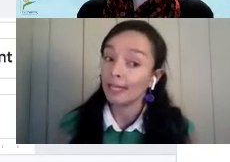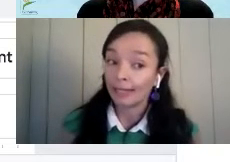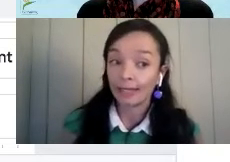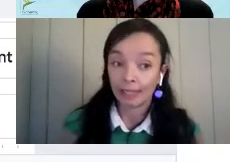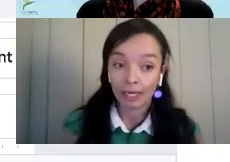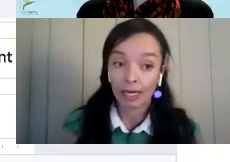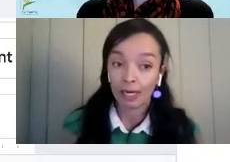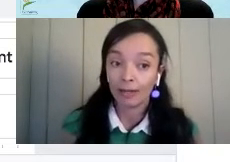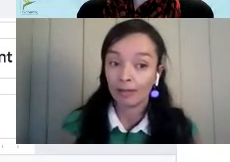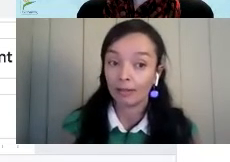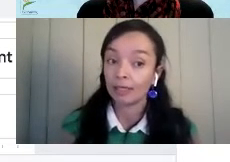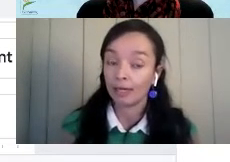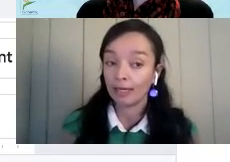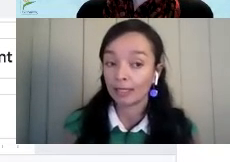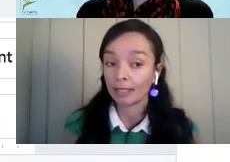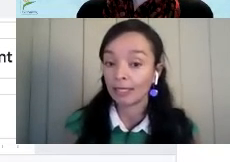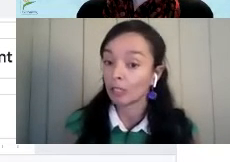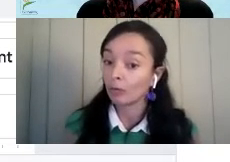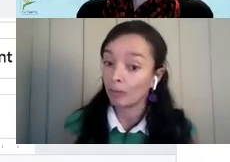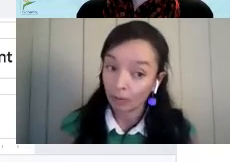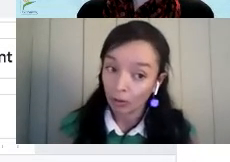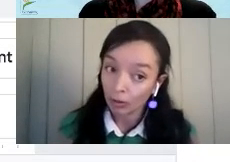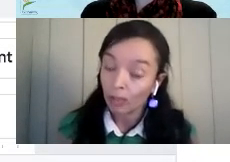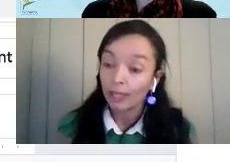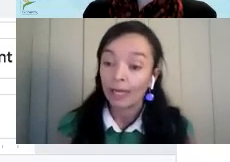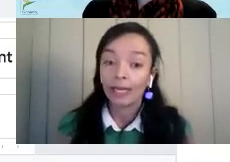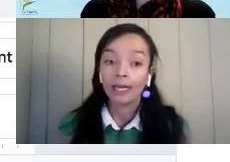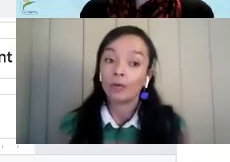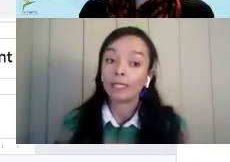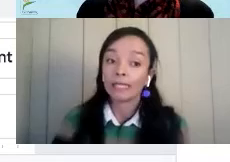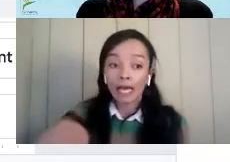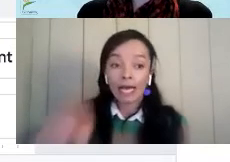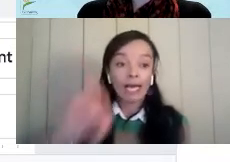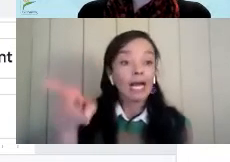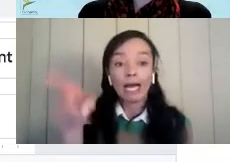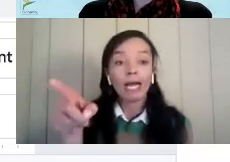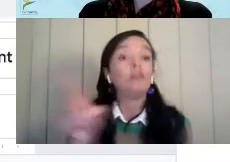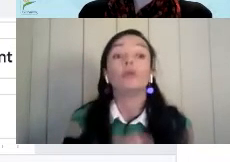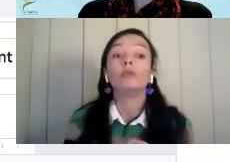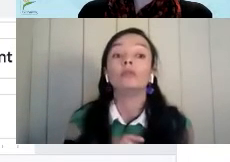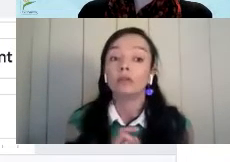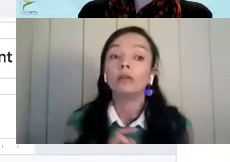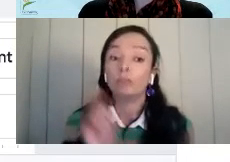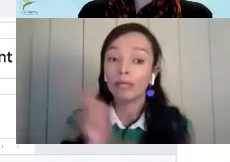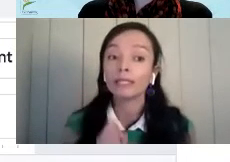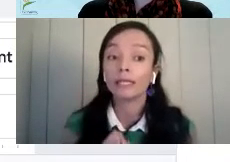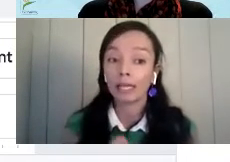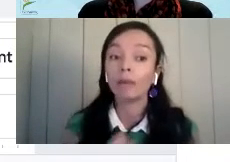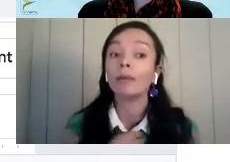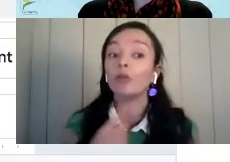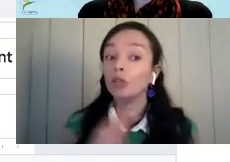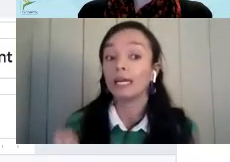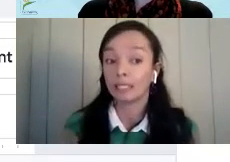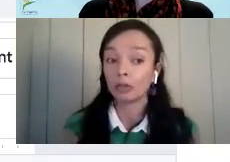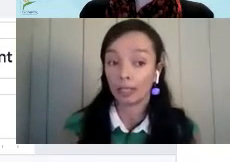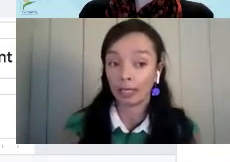dice y señala. Ya en este momento, no es, ah, ah, no. Puedes señalar,